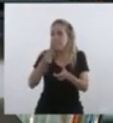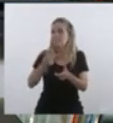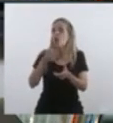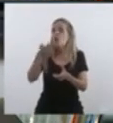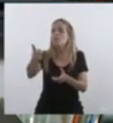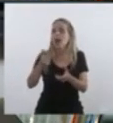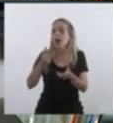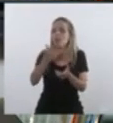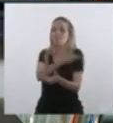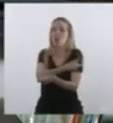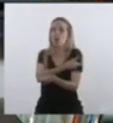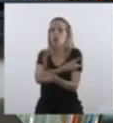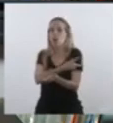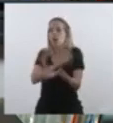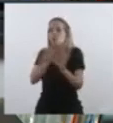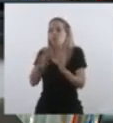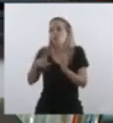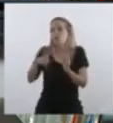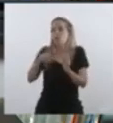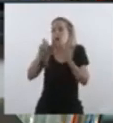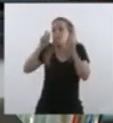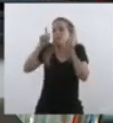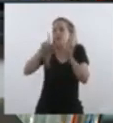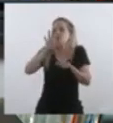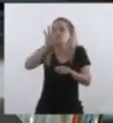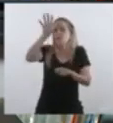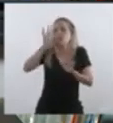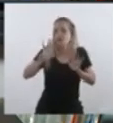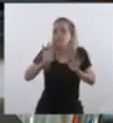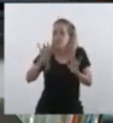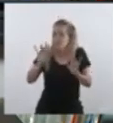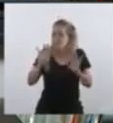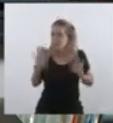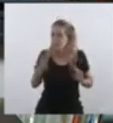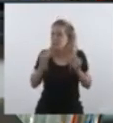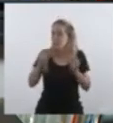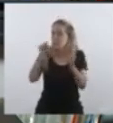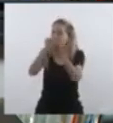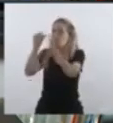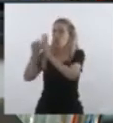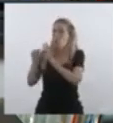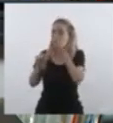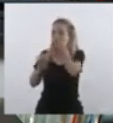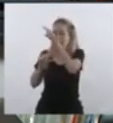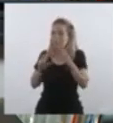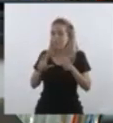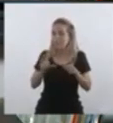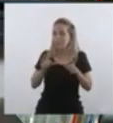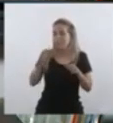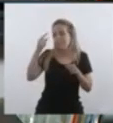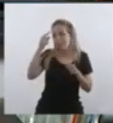difícil, porque los que producen vacunas prefieren negociar con los estados nacionales.